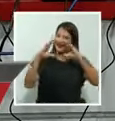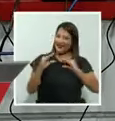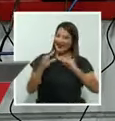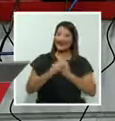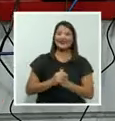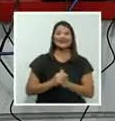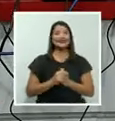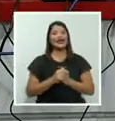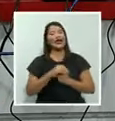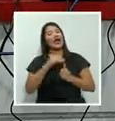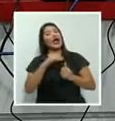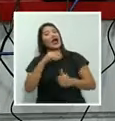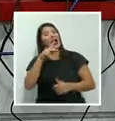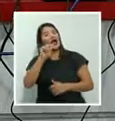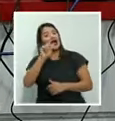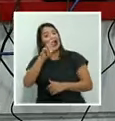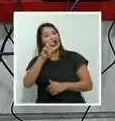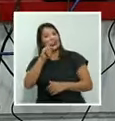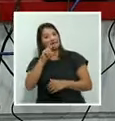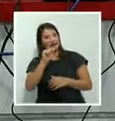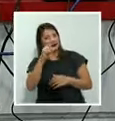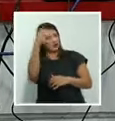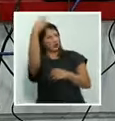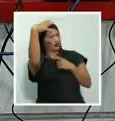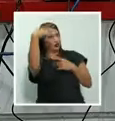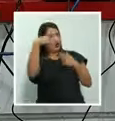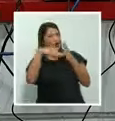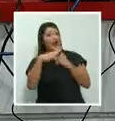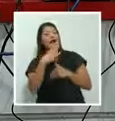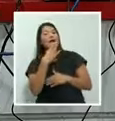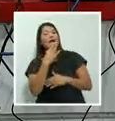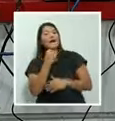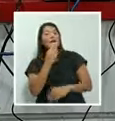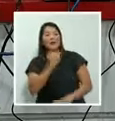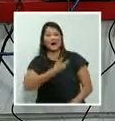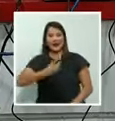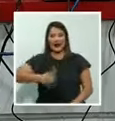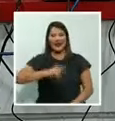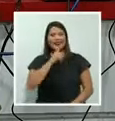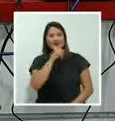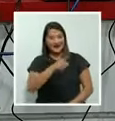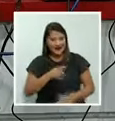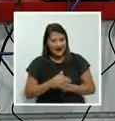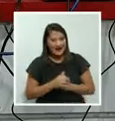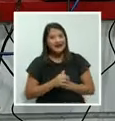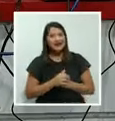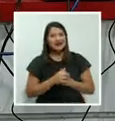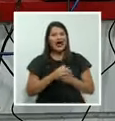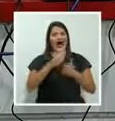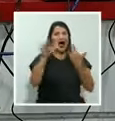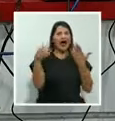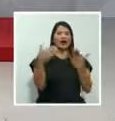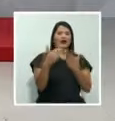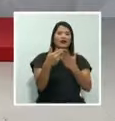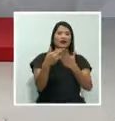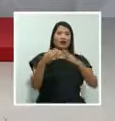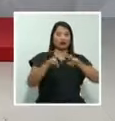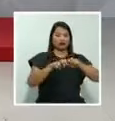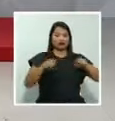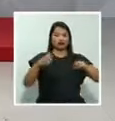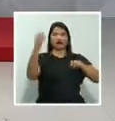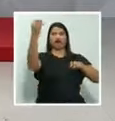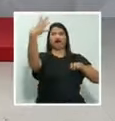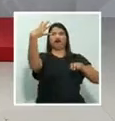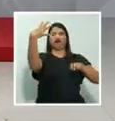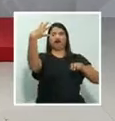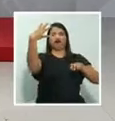Karen. Karencita, que llevó sola ya en Barba de Heredia, ¿verdad? Sí. Karencita, le tocó, les pegaba a todos, les pegaba al frente